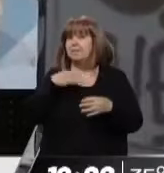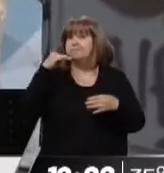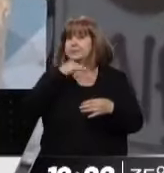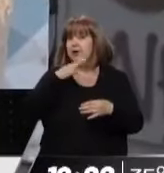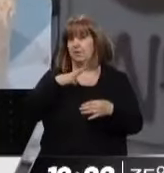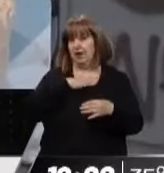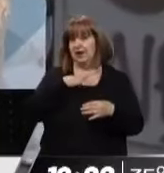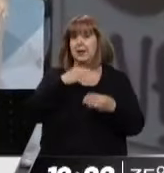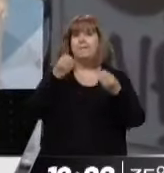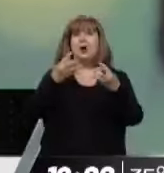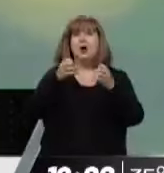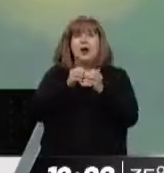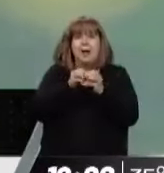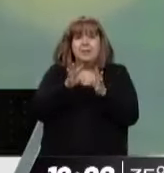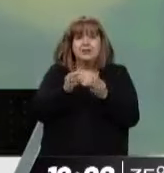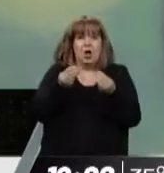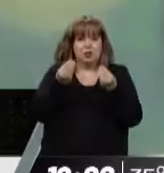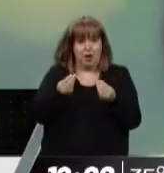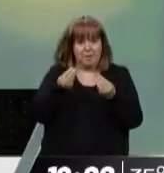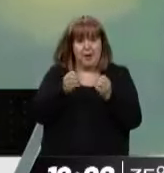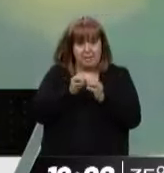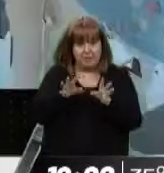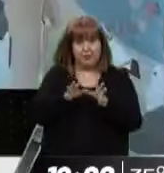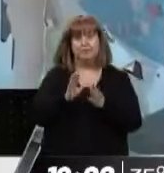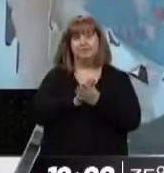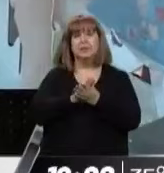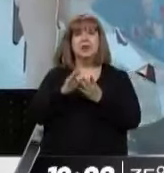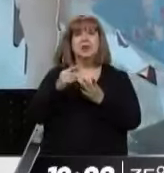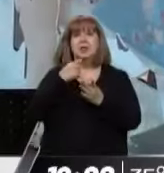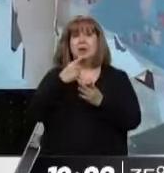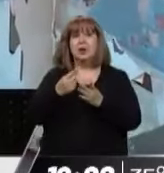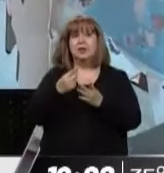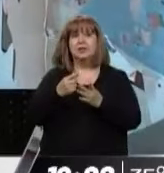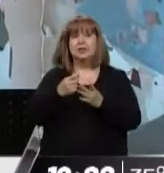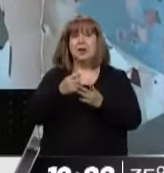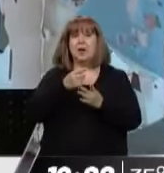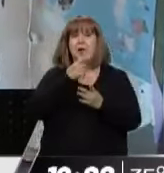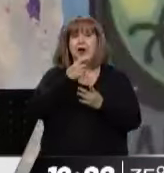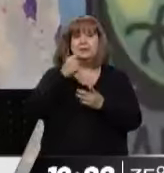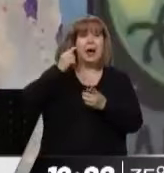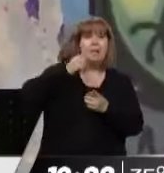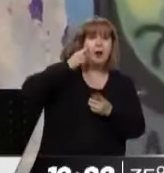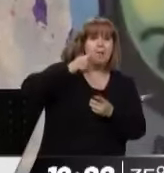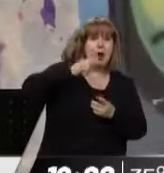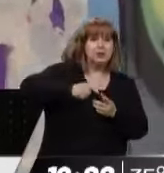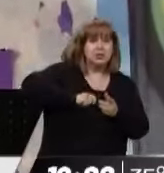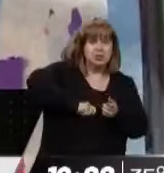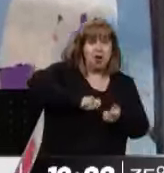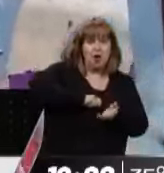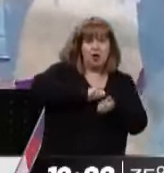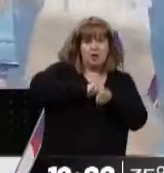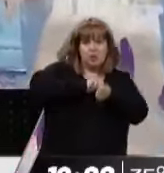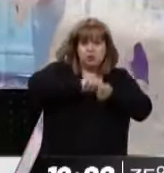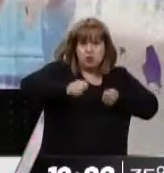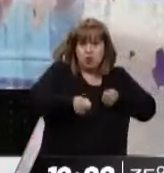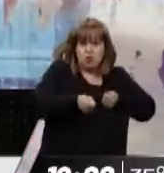sobre la causa del incendio. Lo que sí se nos adelantó es que se descarta el incendio intencional, que es una de las primeras labores